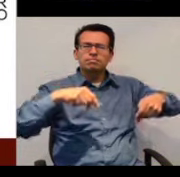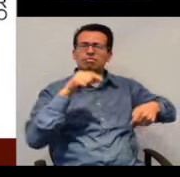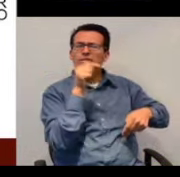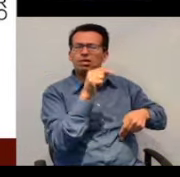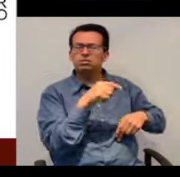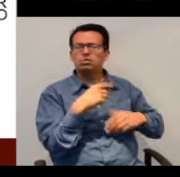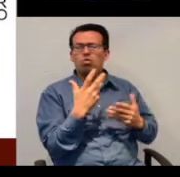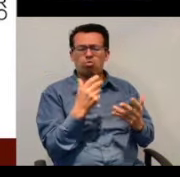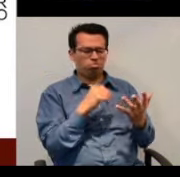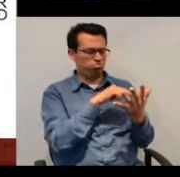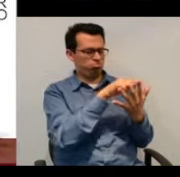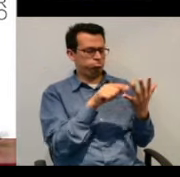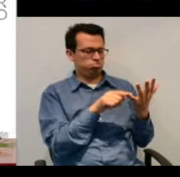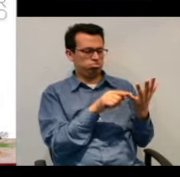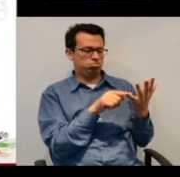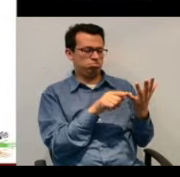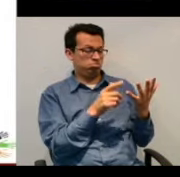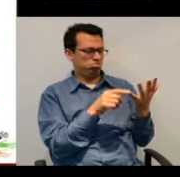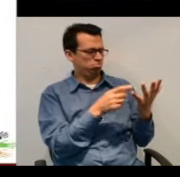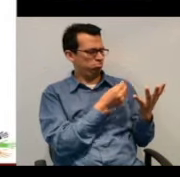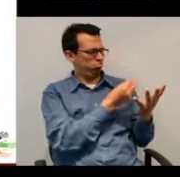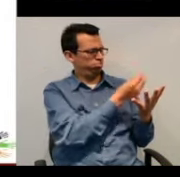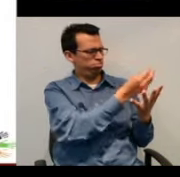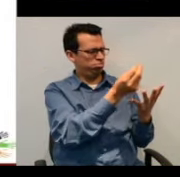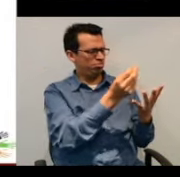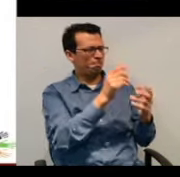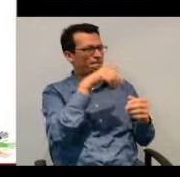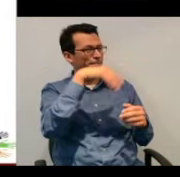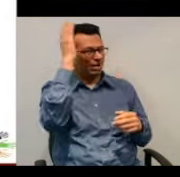de esas y esos estudiantes más proclives a ser excluidos del sistema.